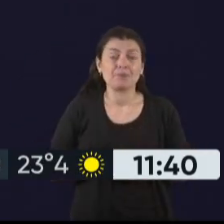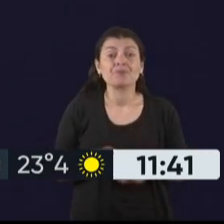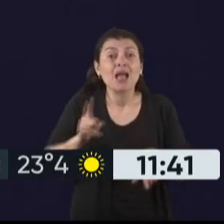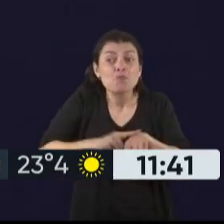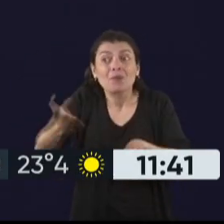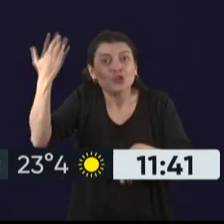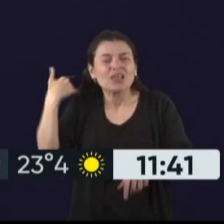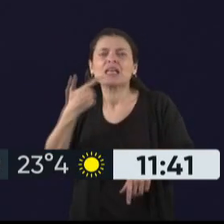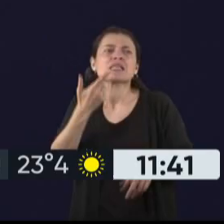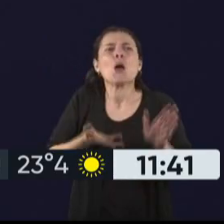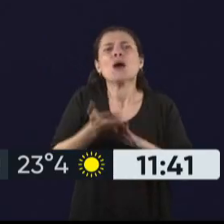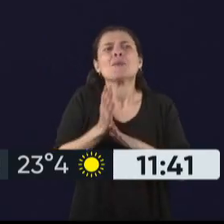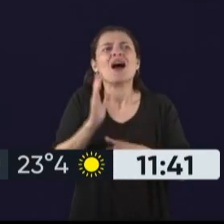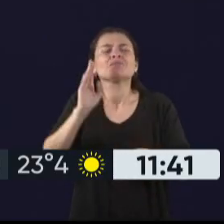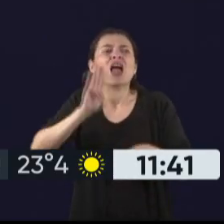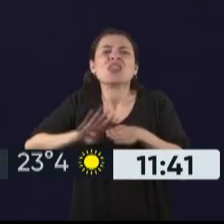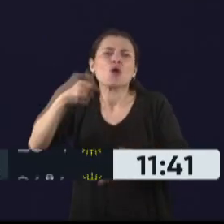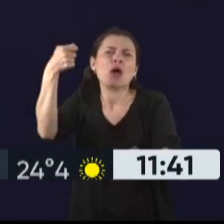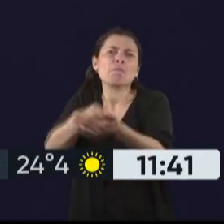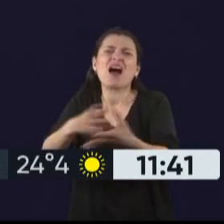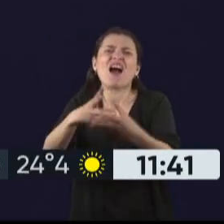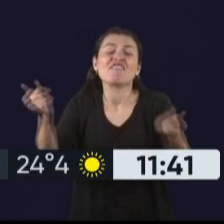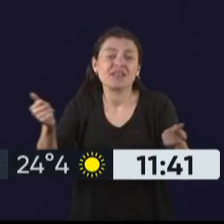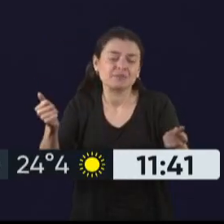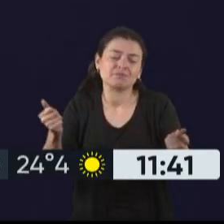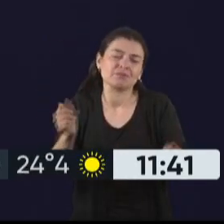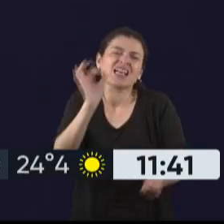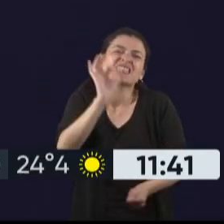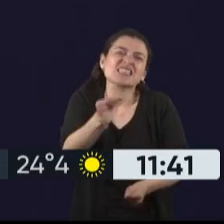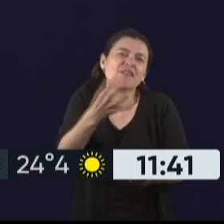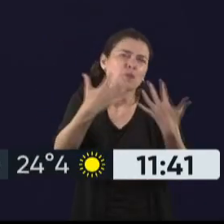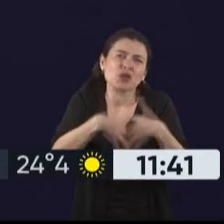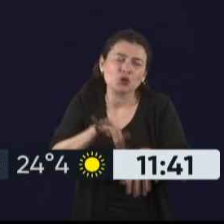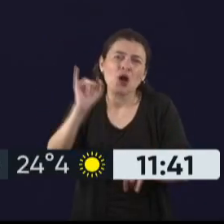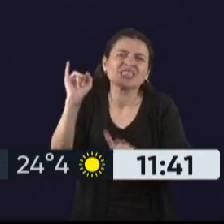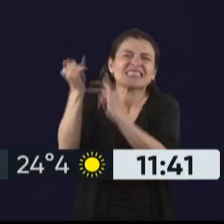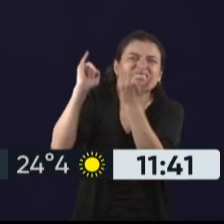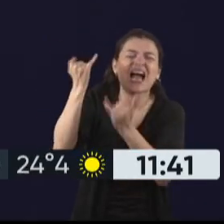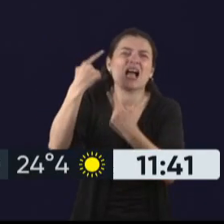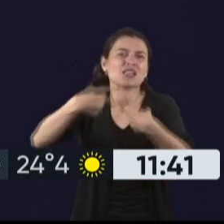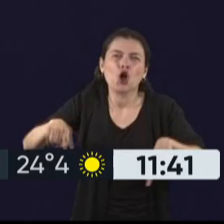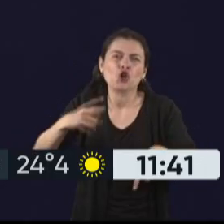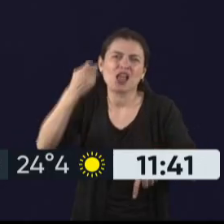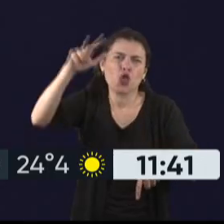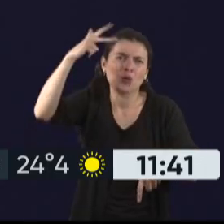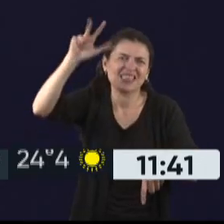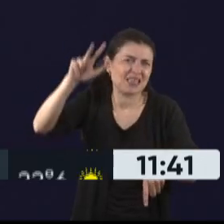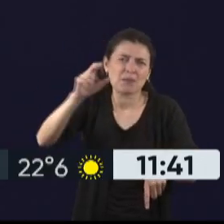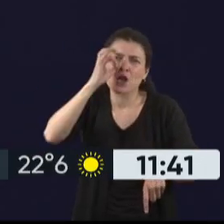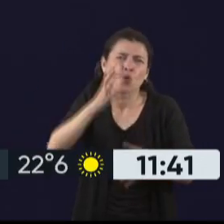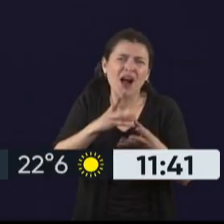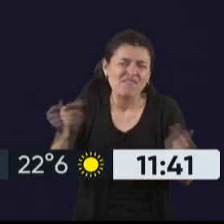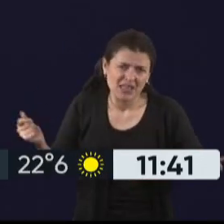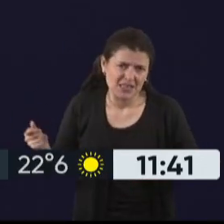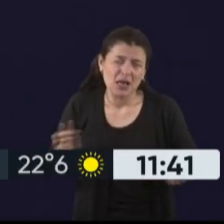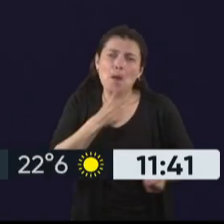en realidad la estaban reendeudando con una tasa 3 veces superior a la que tenían, como fue el caso con el Fondo Monetario, cuando